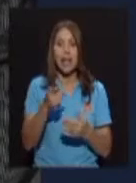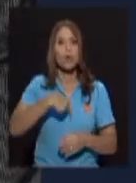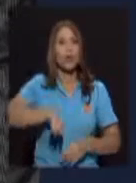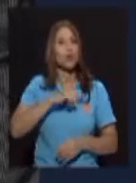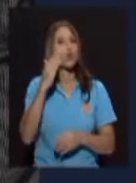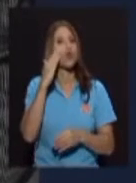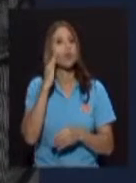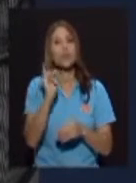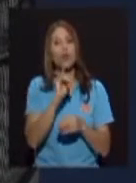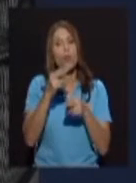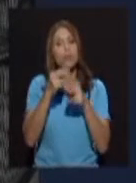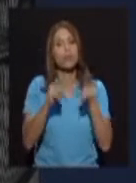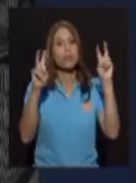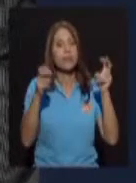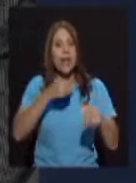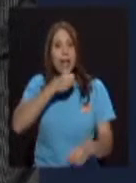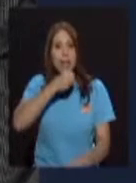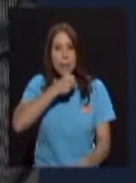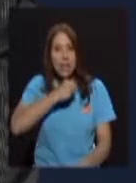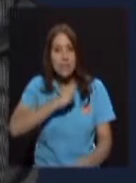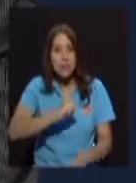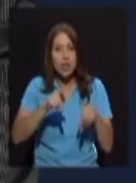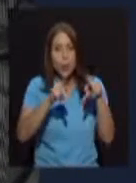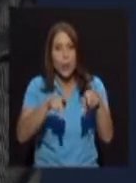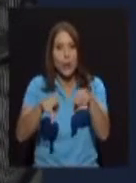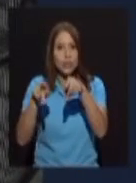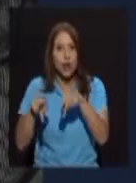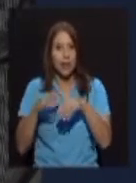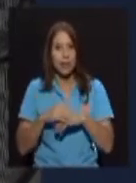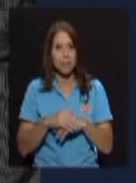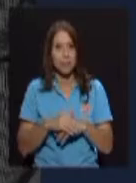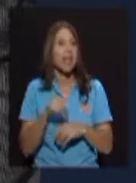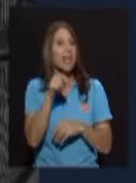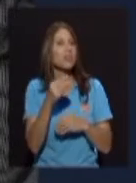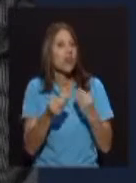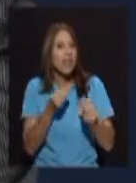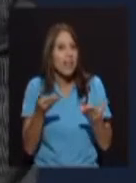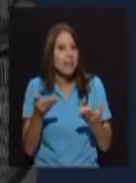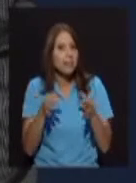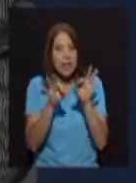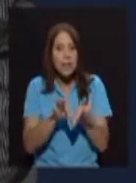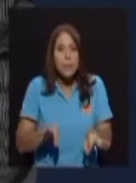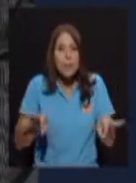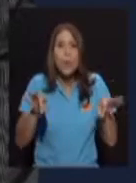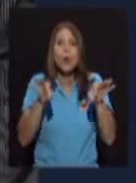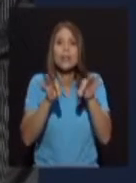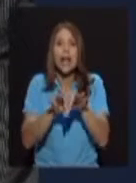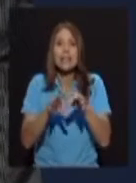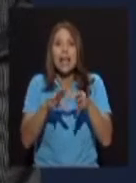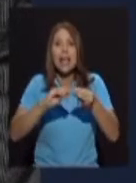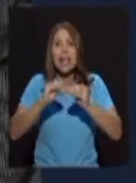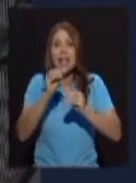como envejecimiento poblacional, que es la importancia y el crecimiento de la población